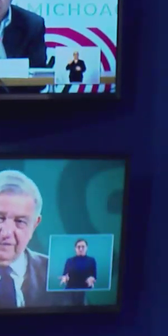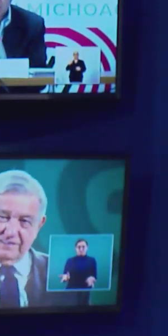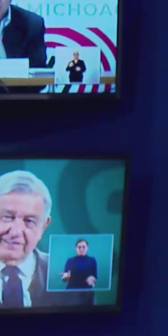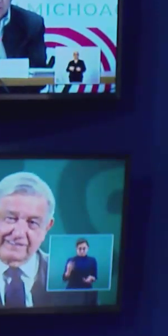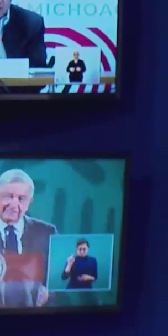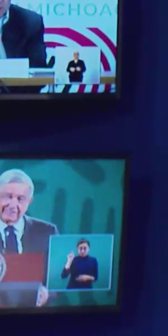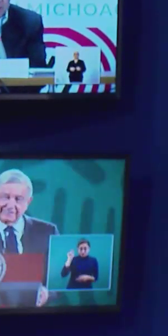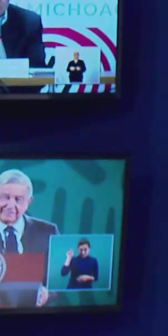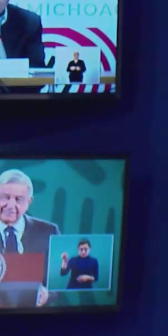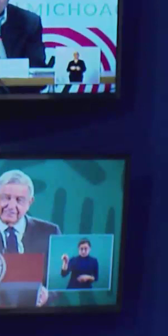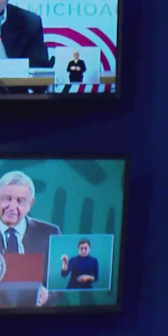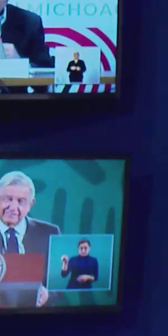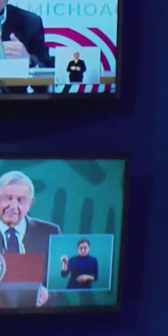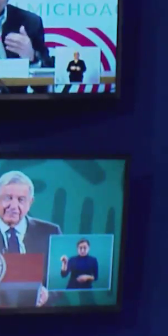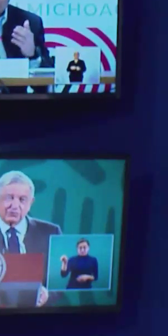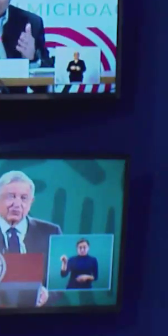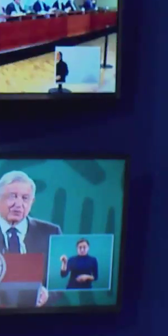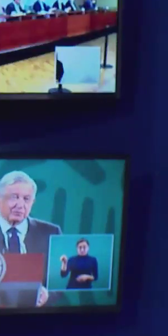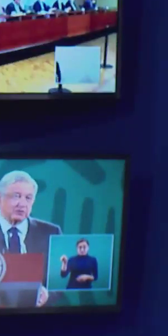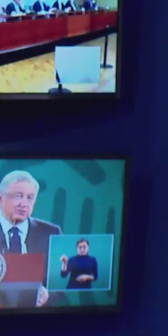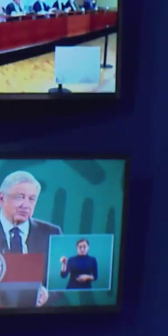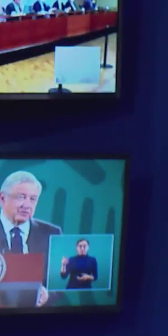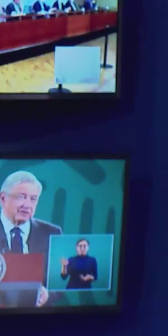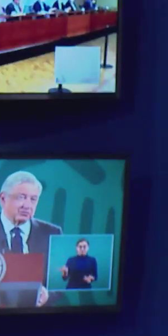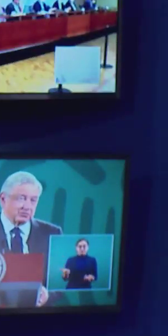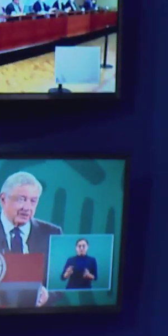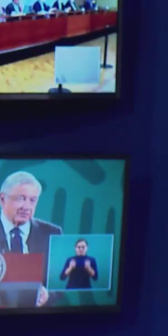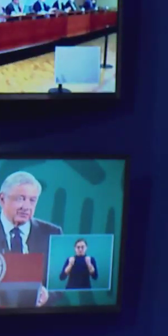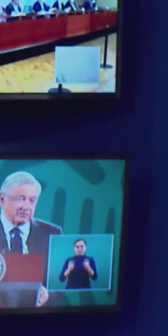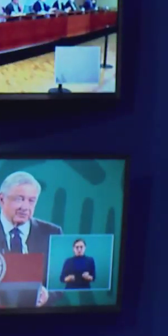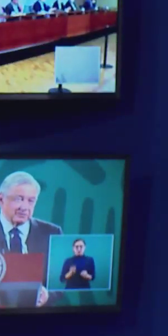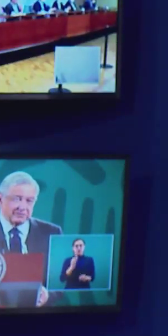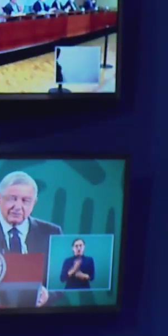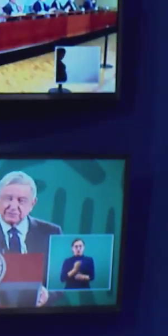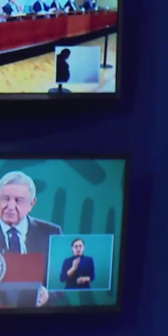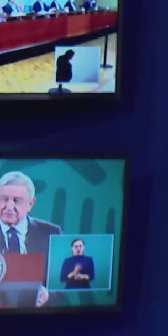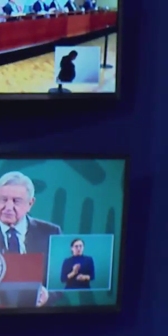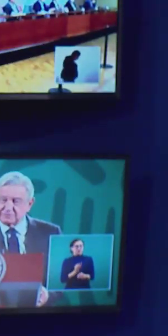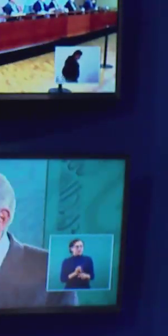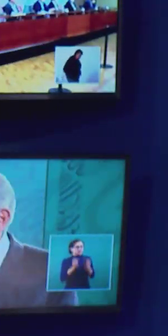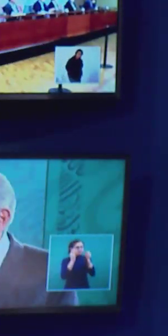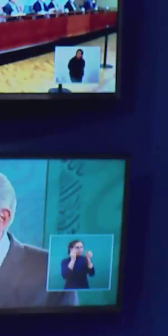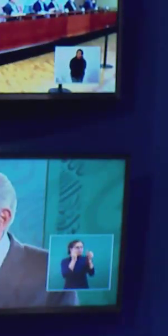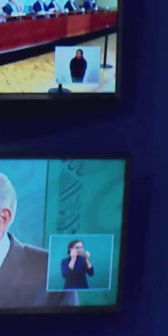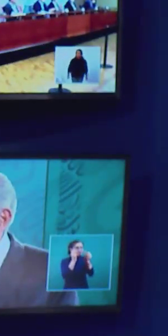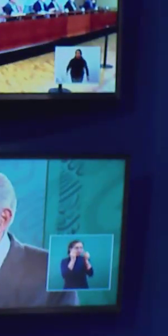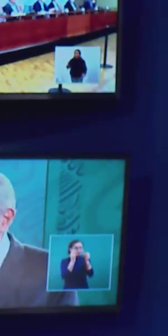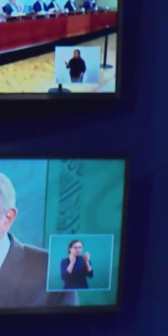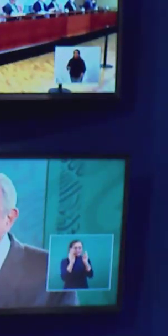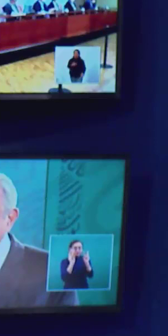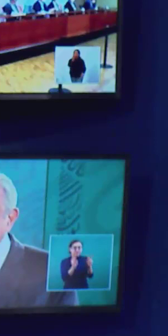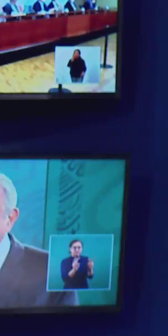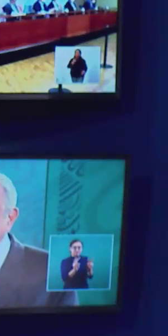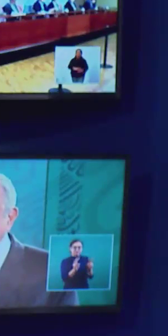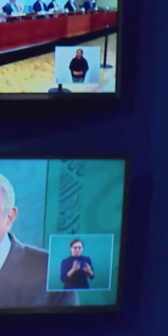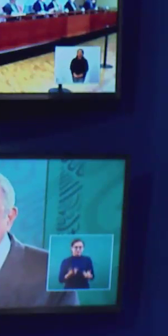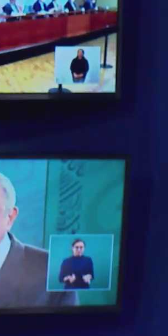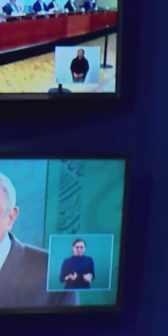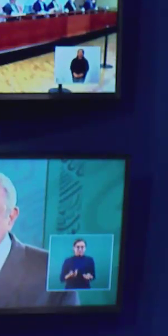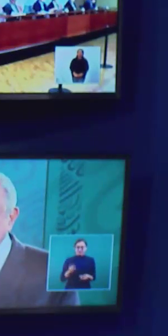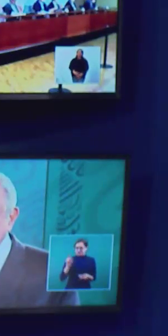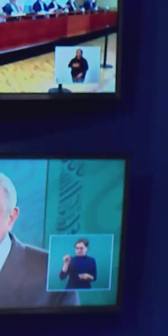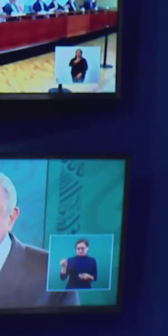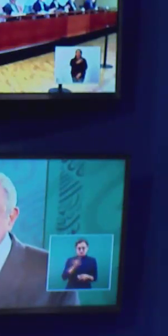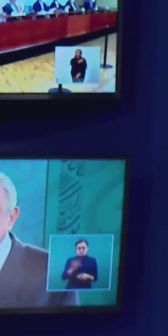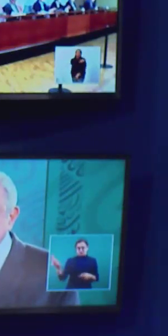unas semanas, en marzo terminamos de vacunar a los ancianos, luego en abril, y ahora, sin que diga